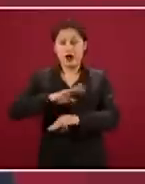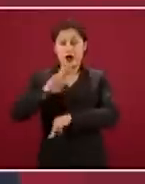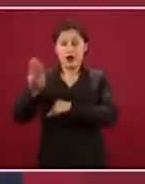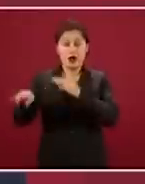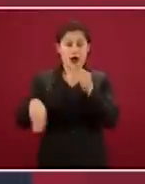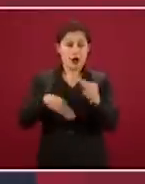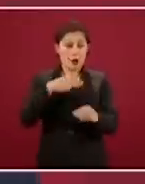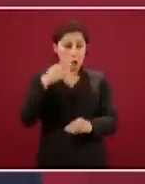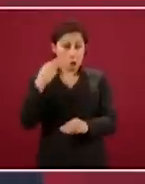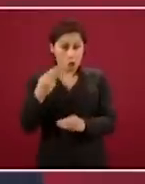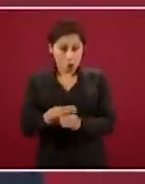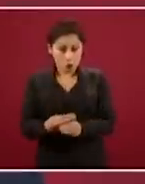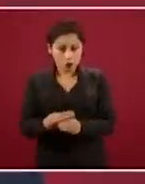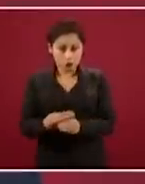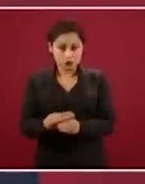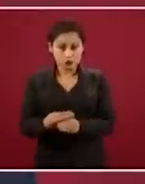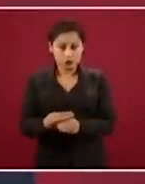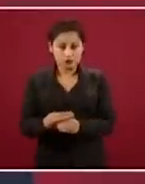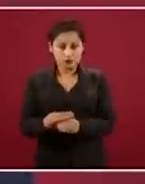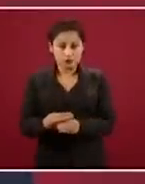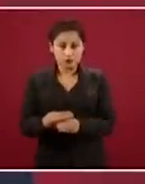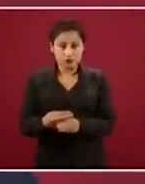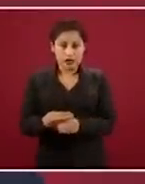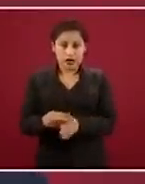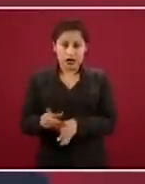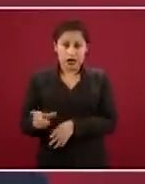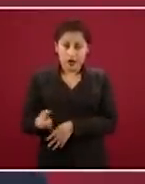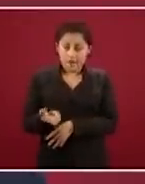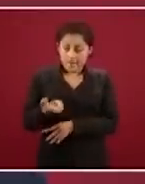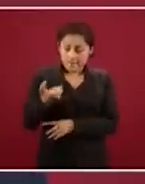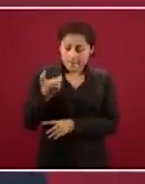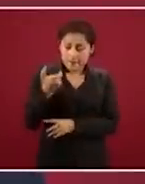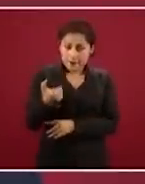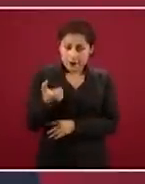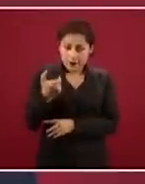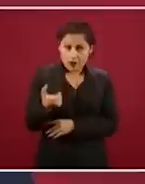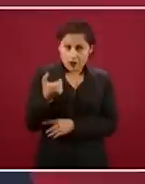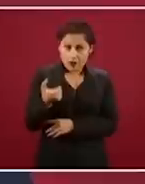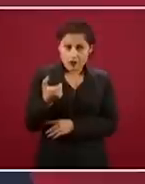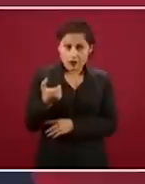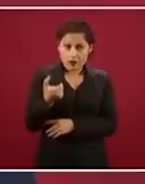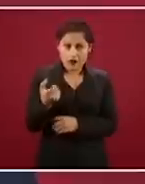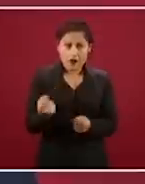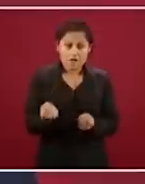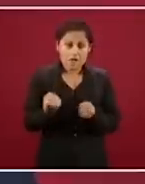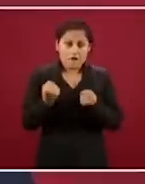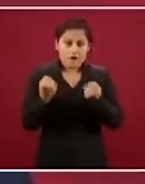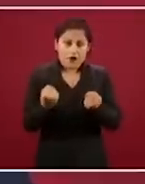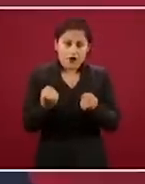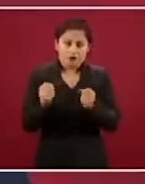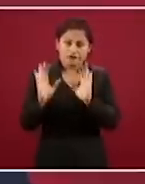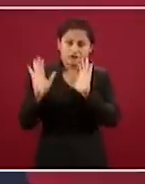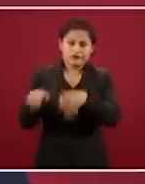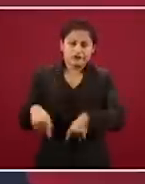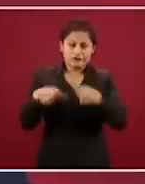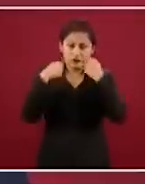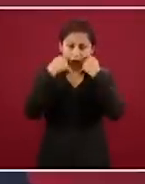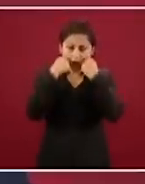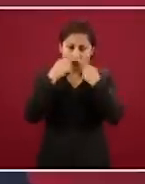fortalecido, se ha apreciado, a pesar del coronavirus, es el peso.